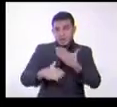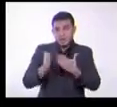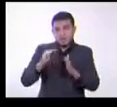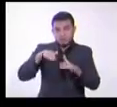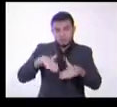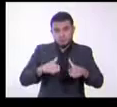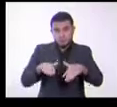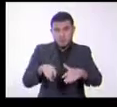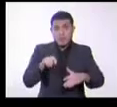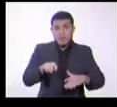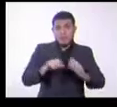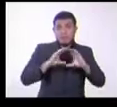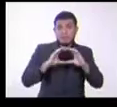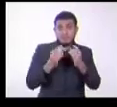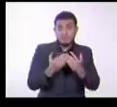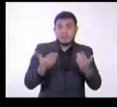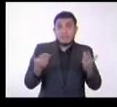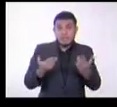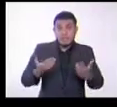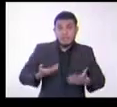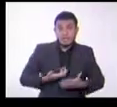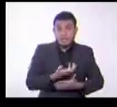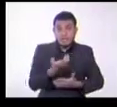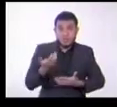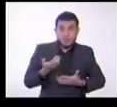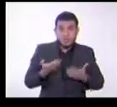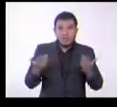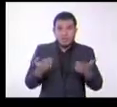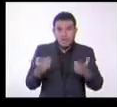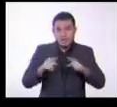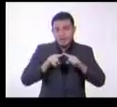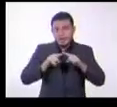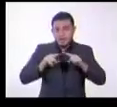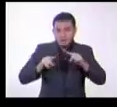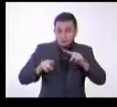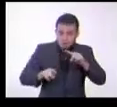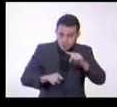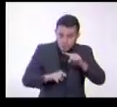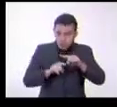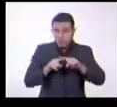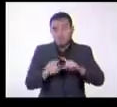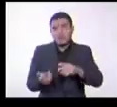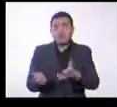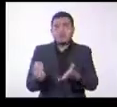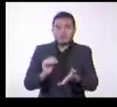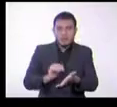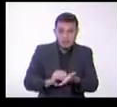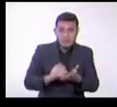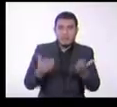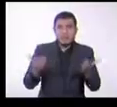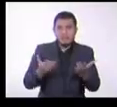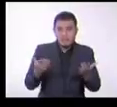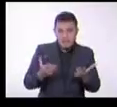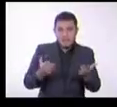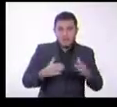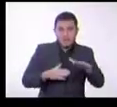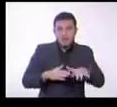Estas condiciones hacen que todo se vuelva cíclico y que también se generen zonas